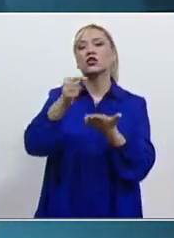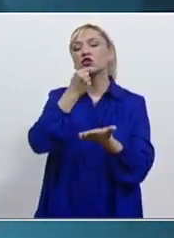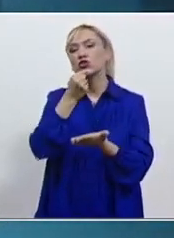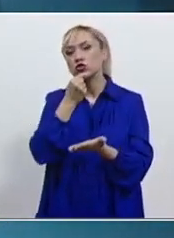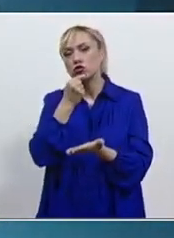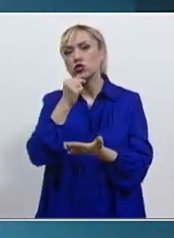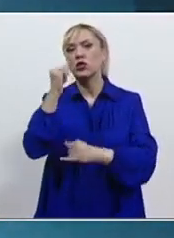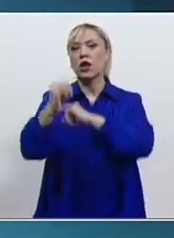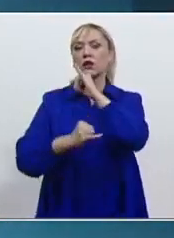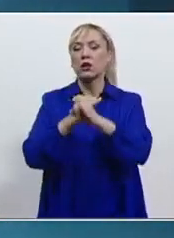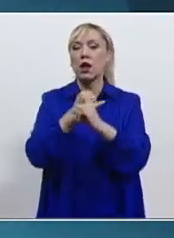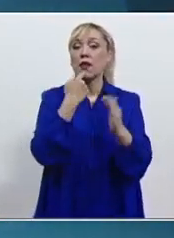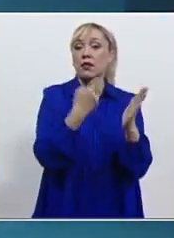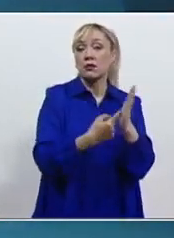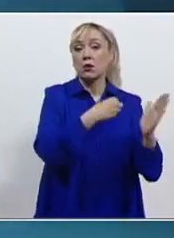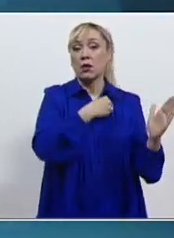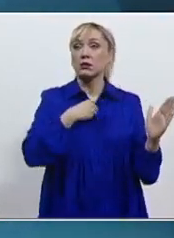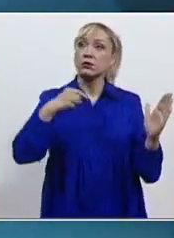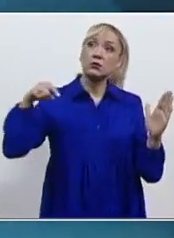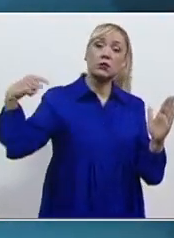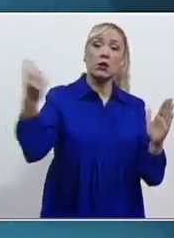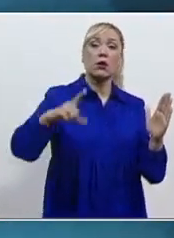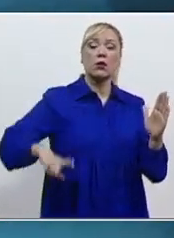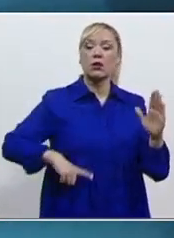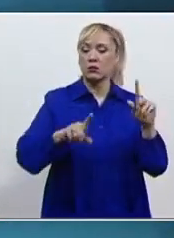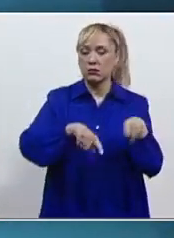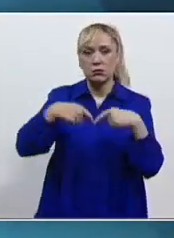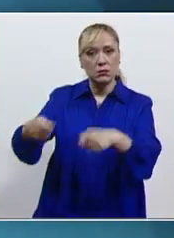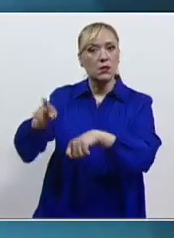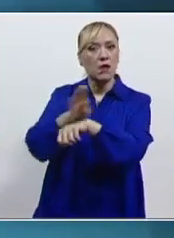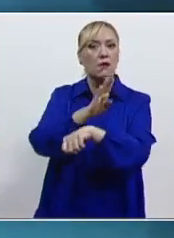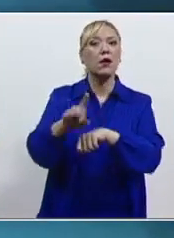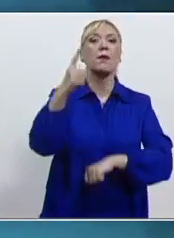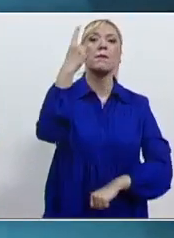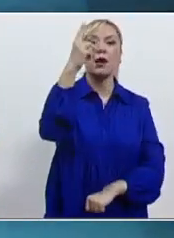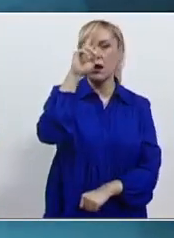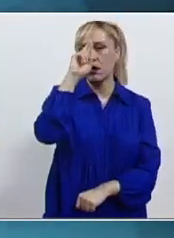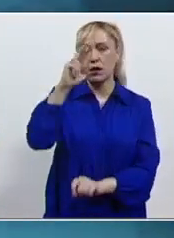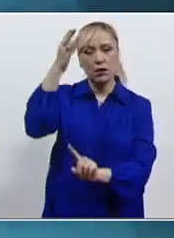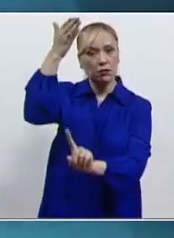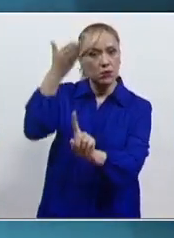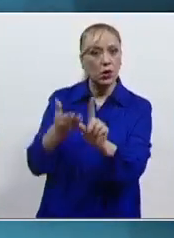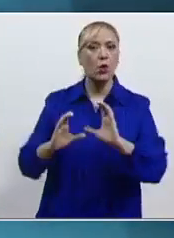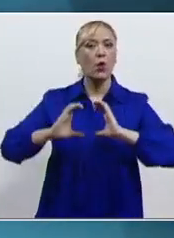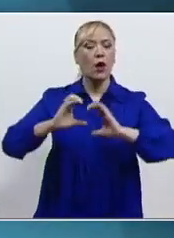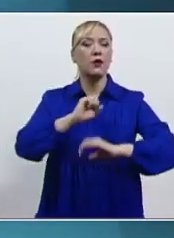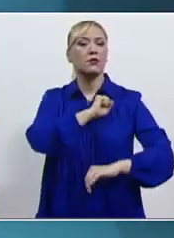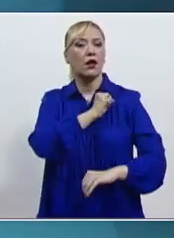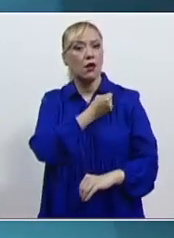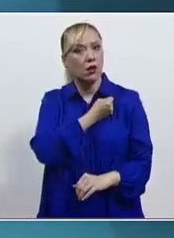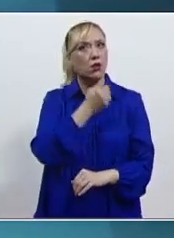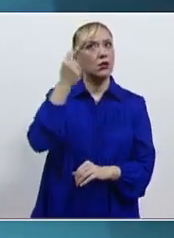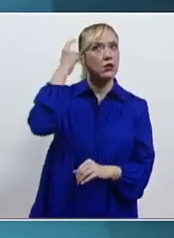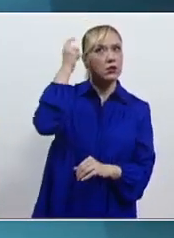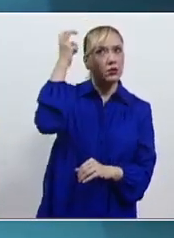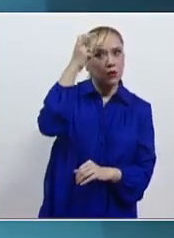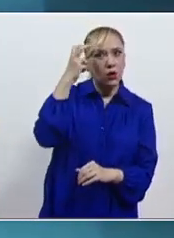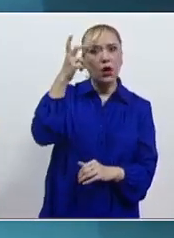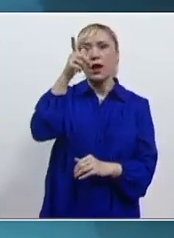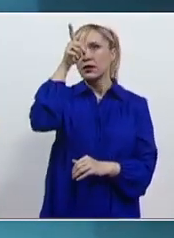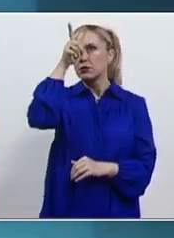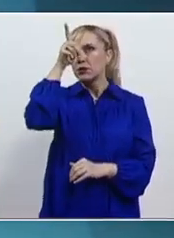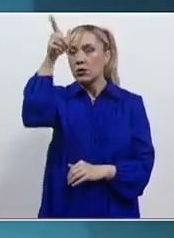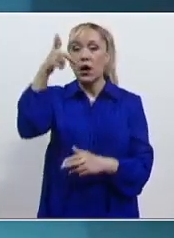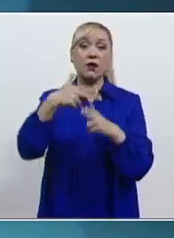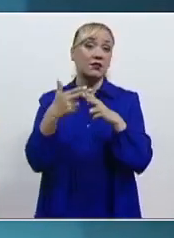es obligación de las autoridades proteger su interés superior, su dignidad e integridad física, psicológica, moral y espiritual.